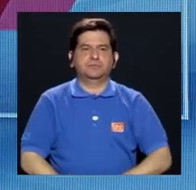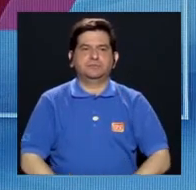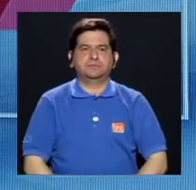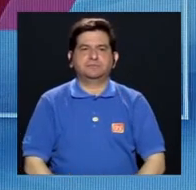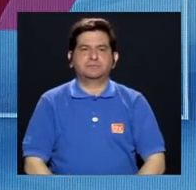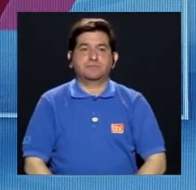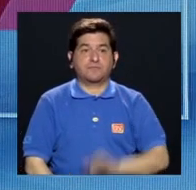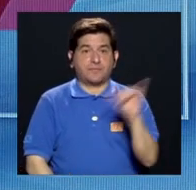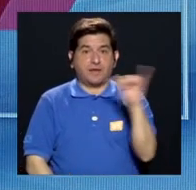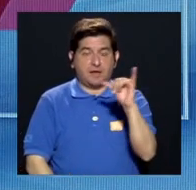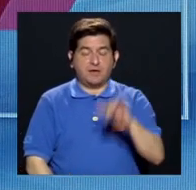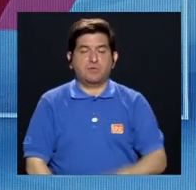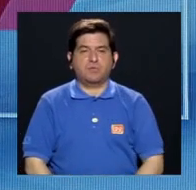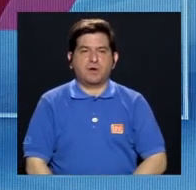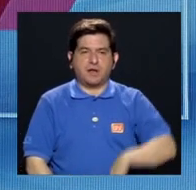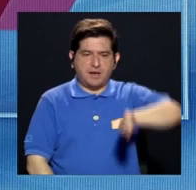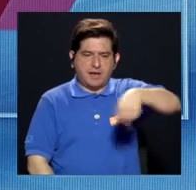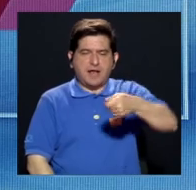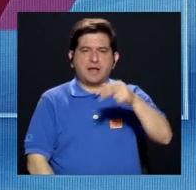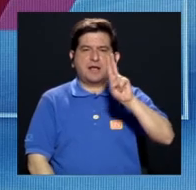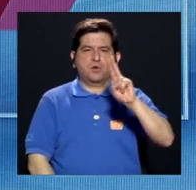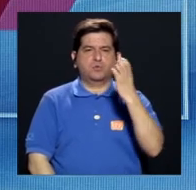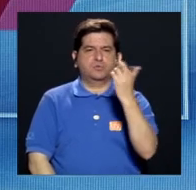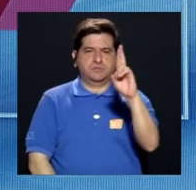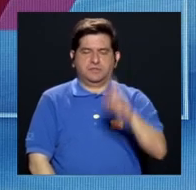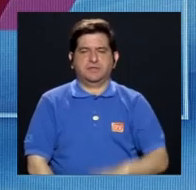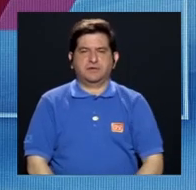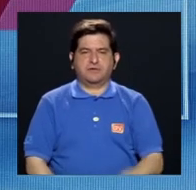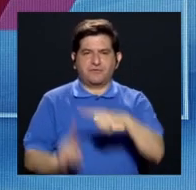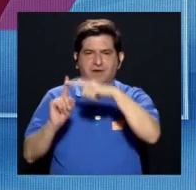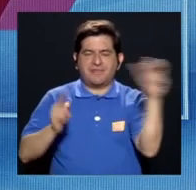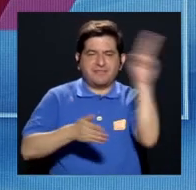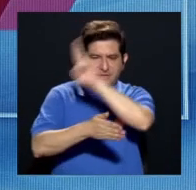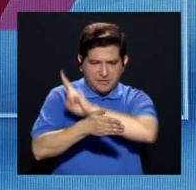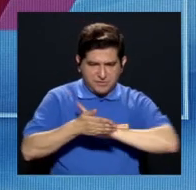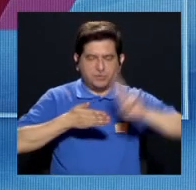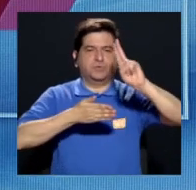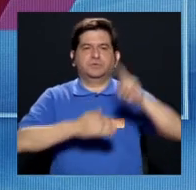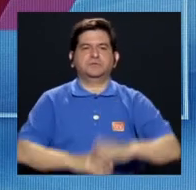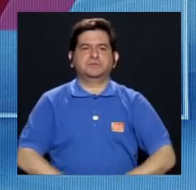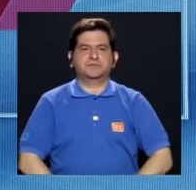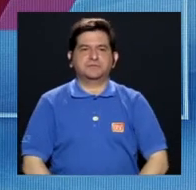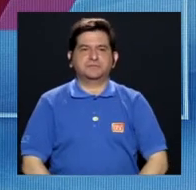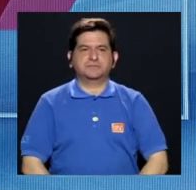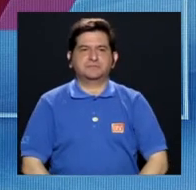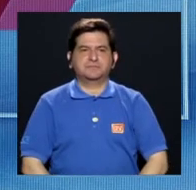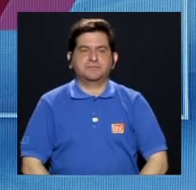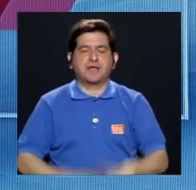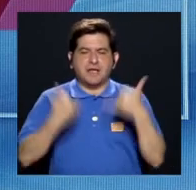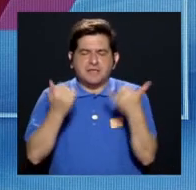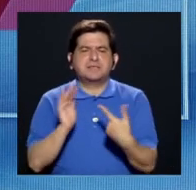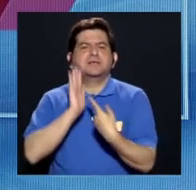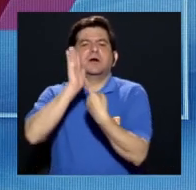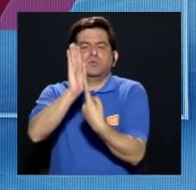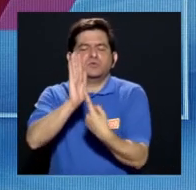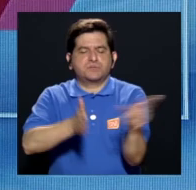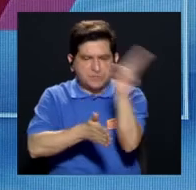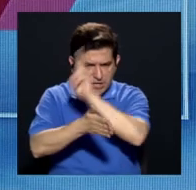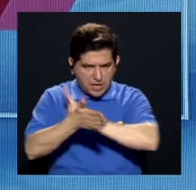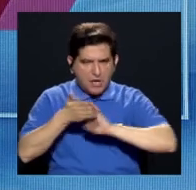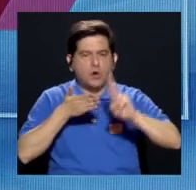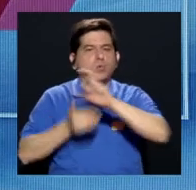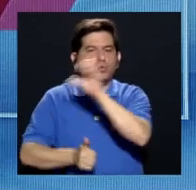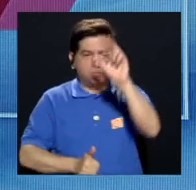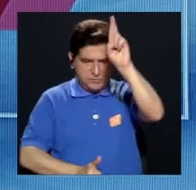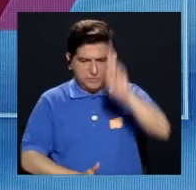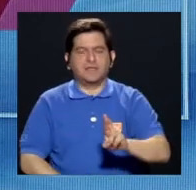Y también en canal UCR, desde la U, ha demostrado que la Universidad de